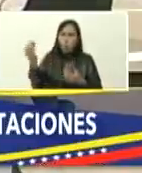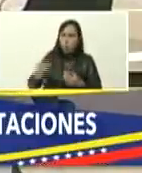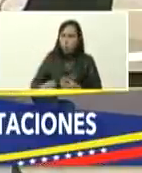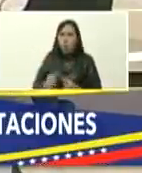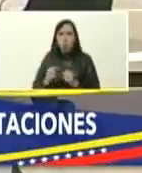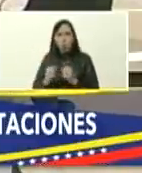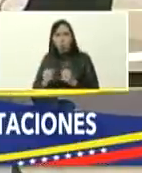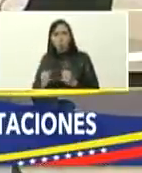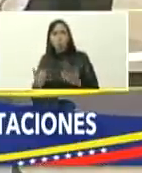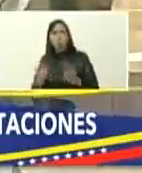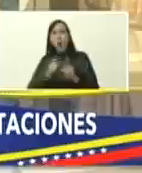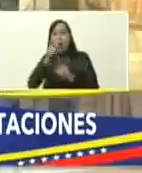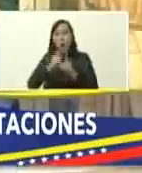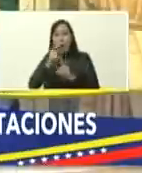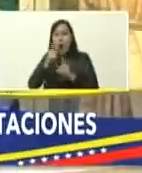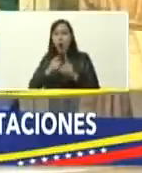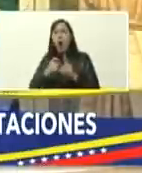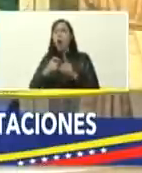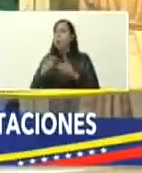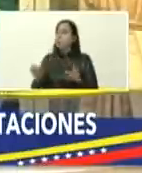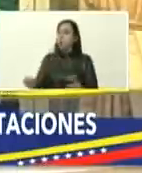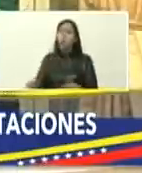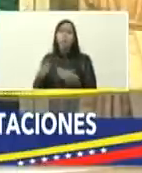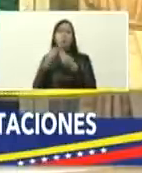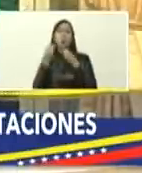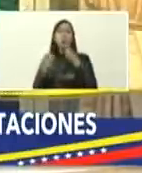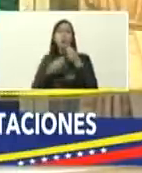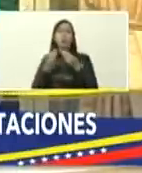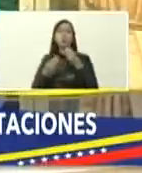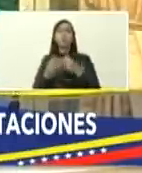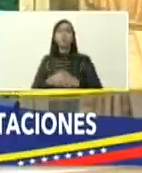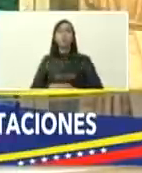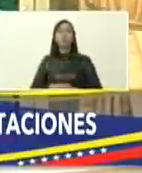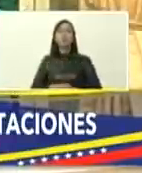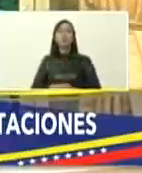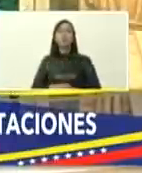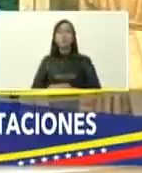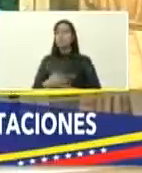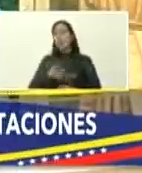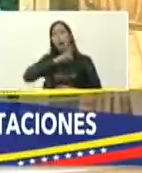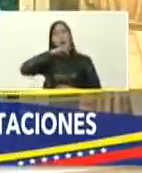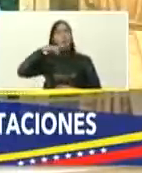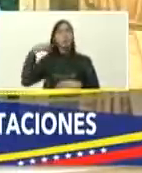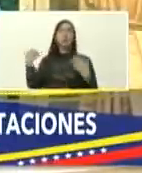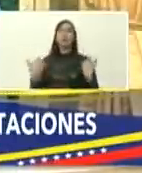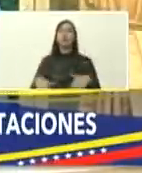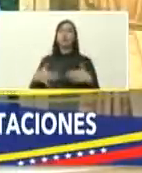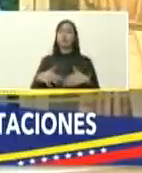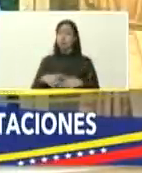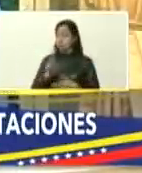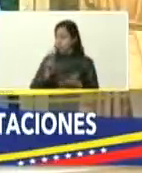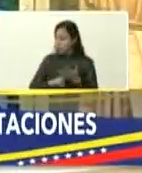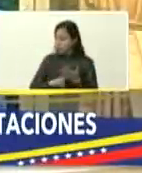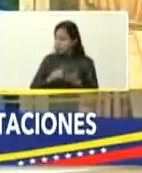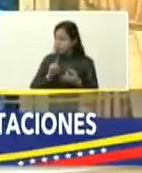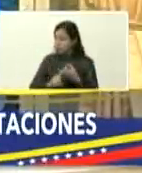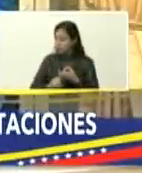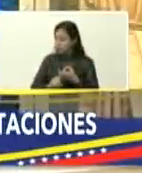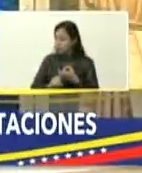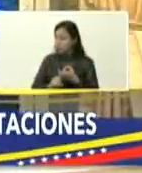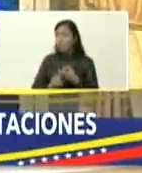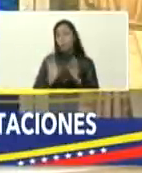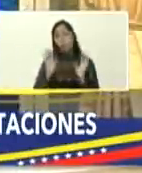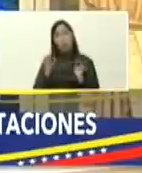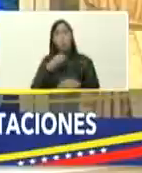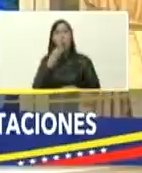duro y no los comemos. Mire, venga para acá, sabroso. ¿Verdad, Silita? ¿Ah?